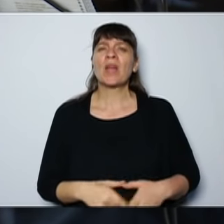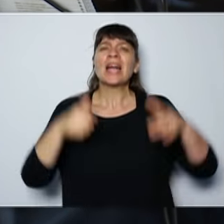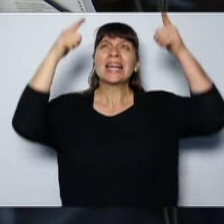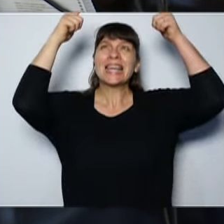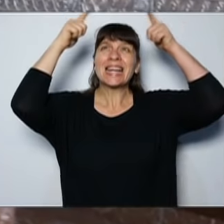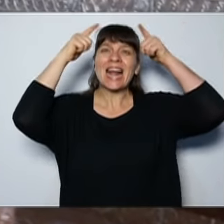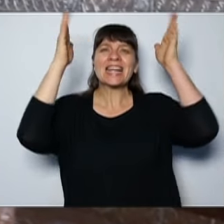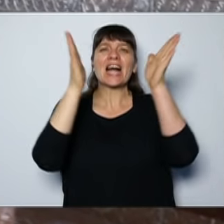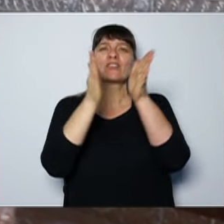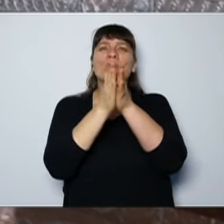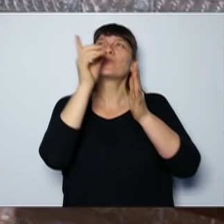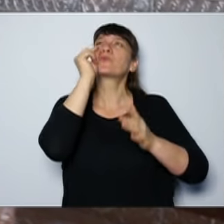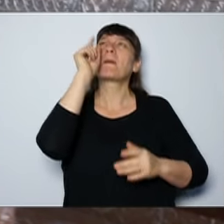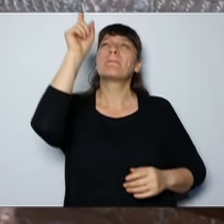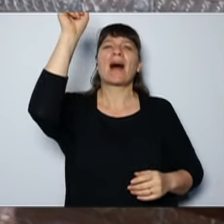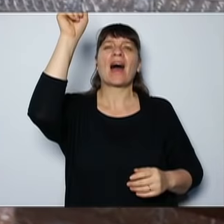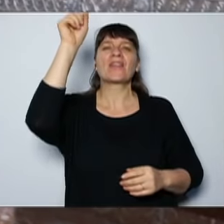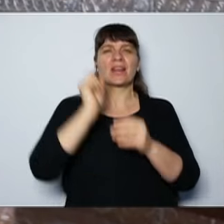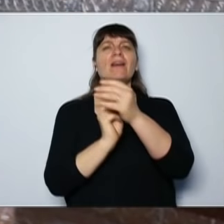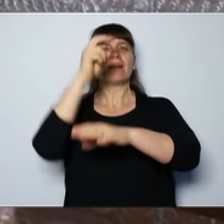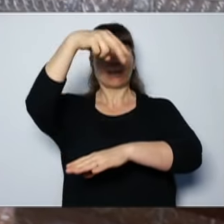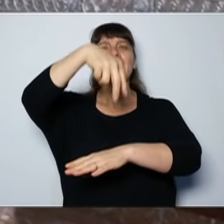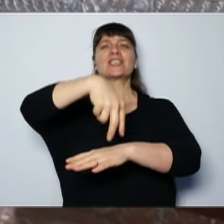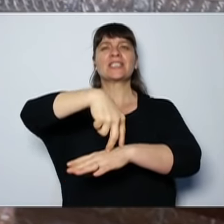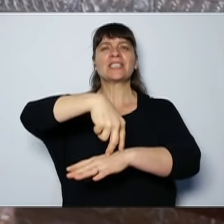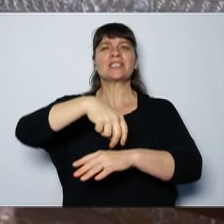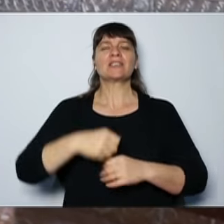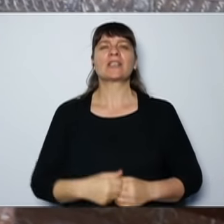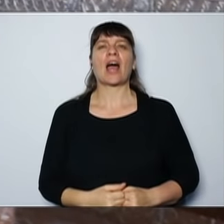crucificado y reinas junto al Padre